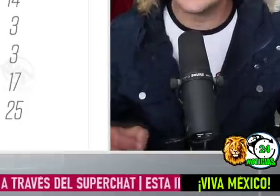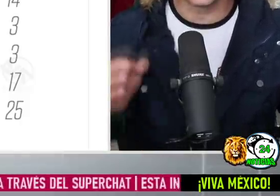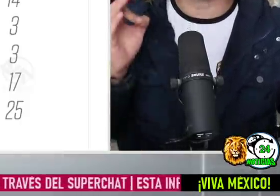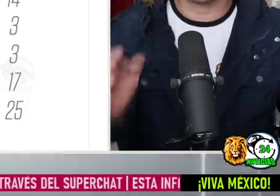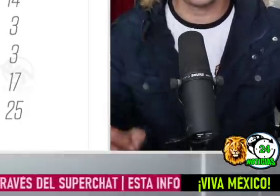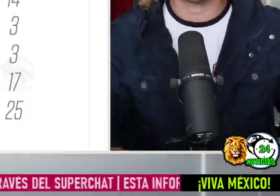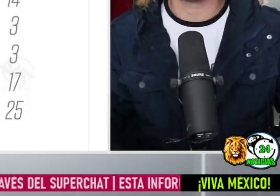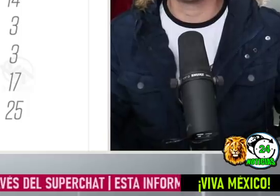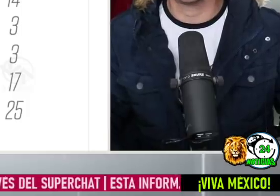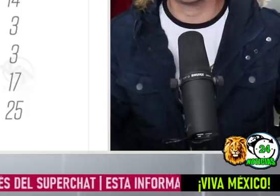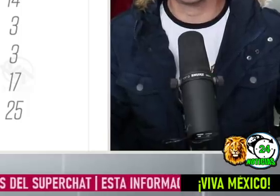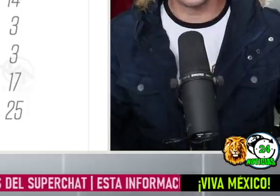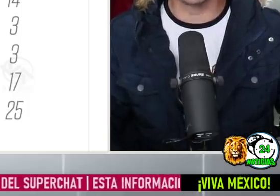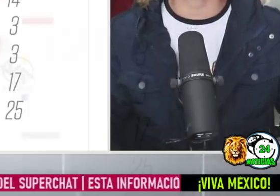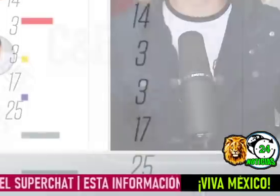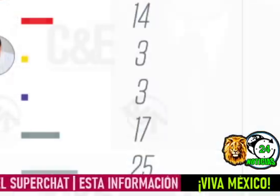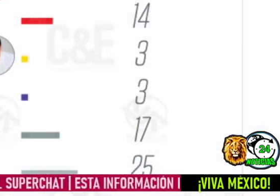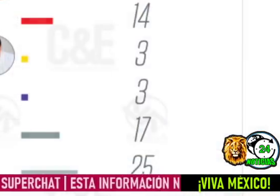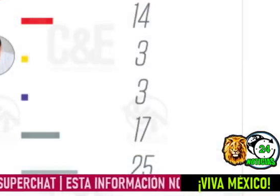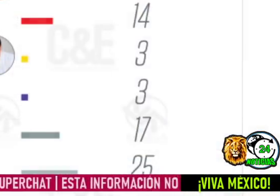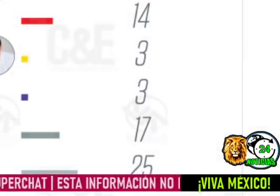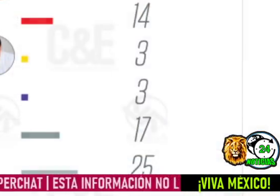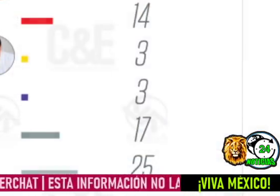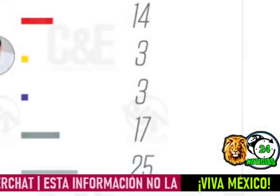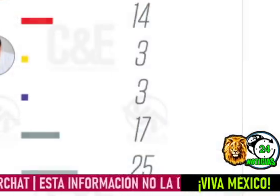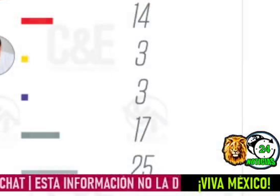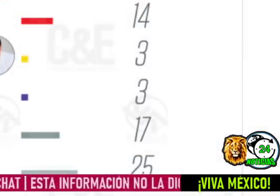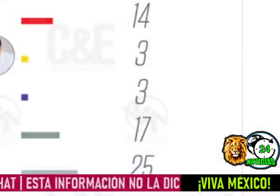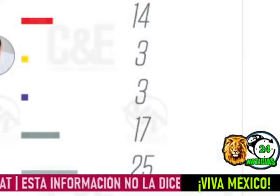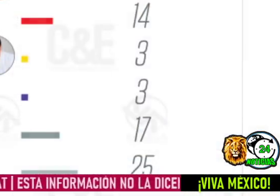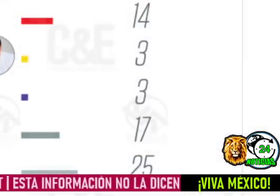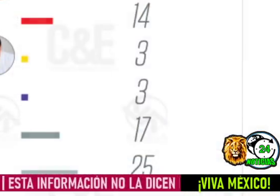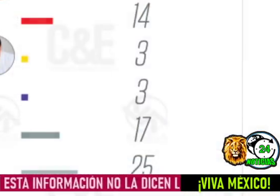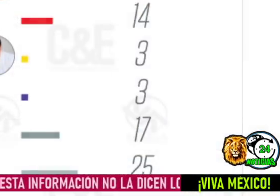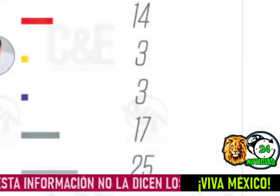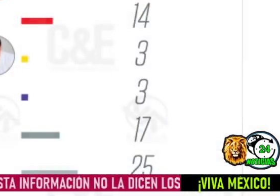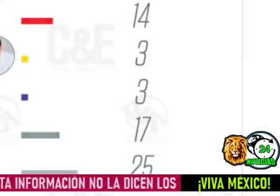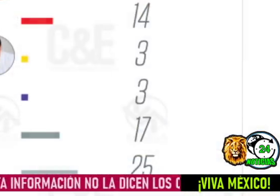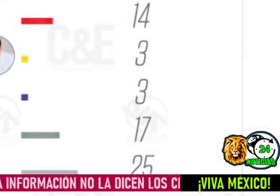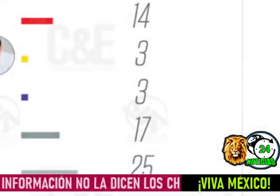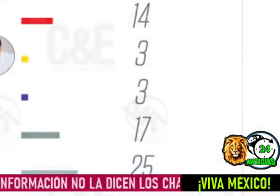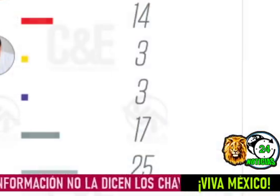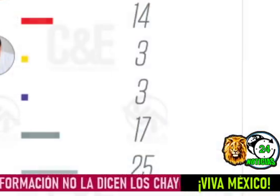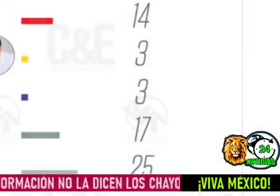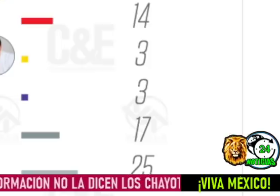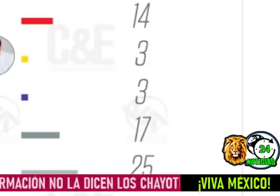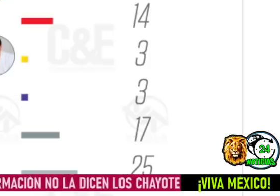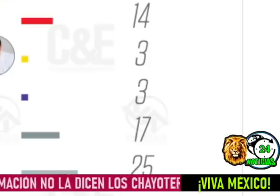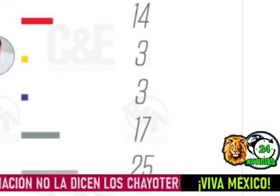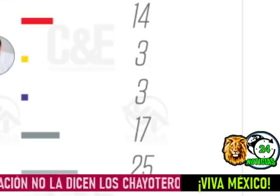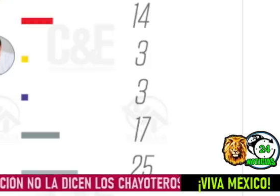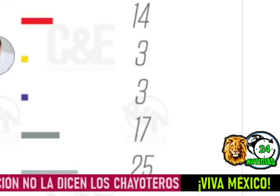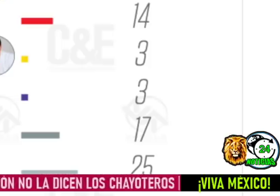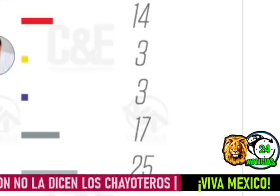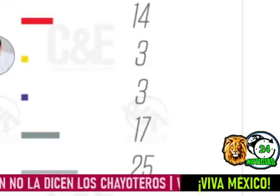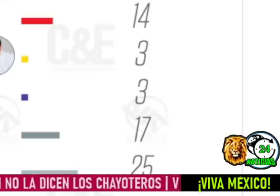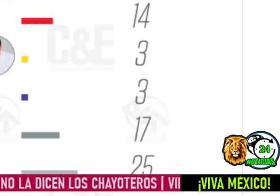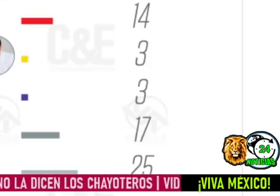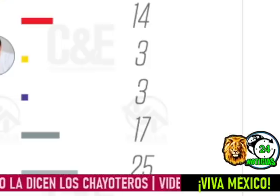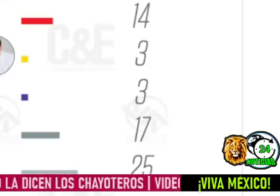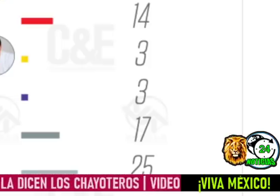se investigue a fondo. Y además el presidente Andrés Manuel López Obrador sugiere que se consulte a la gente, ya se